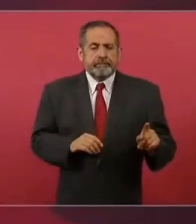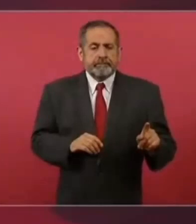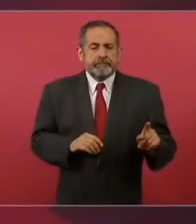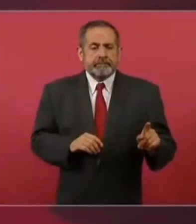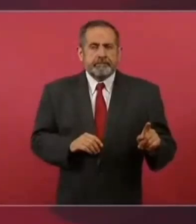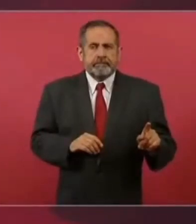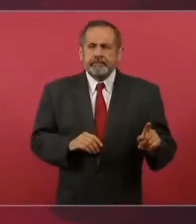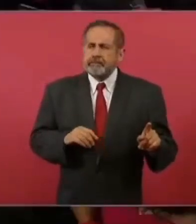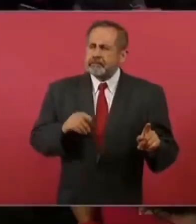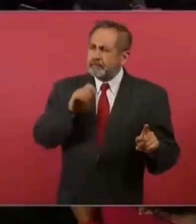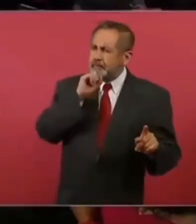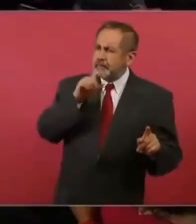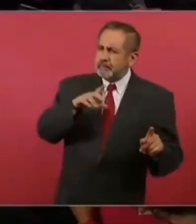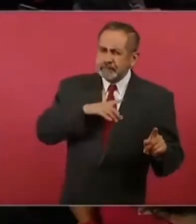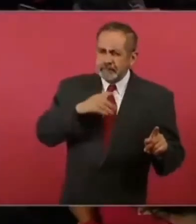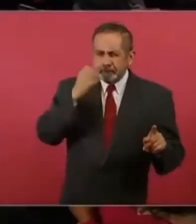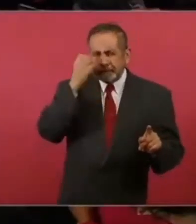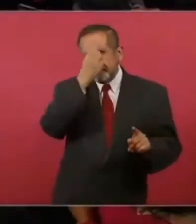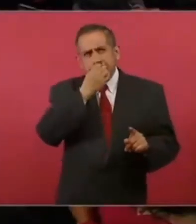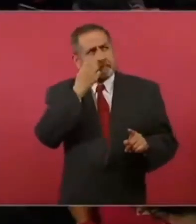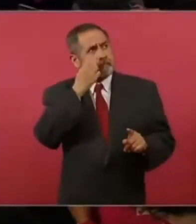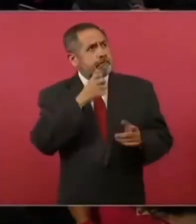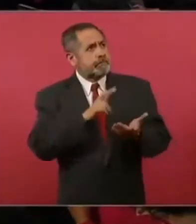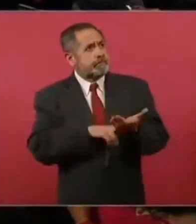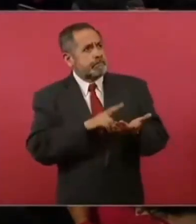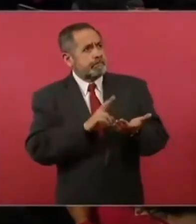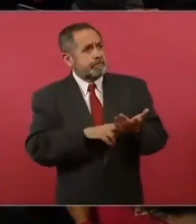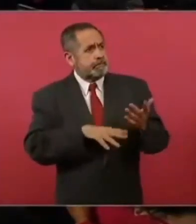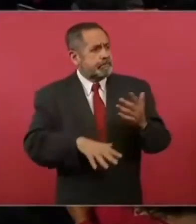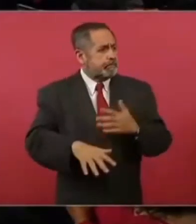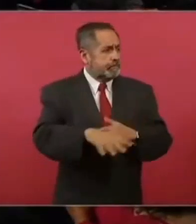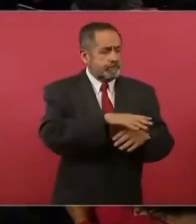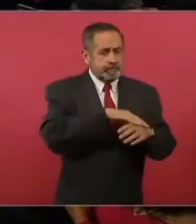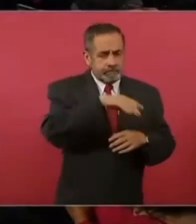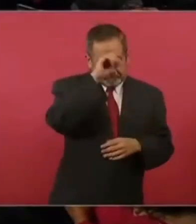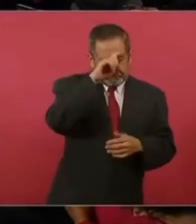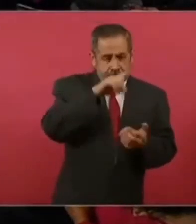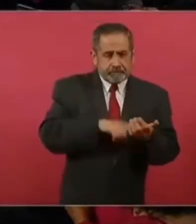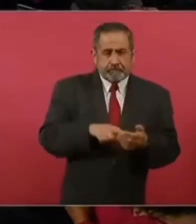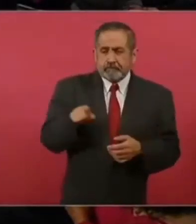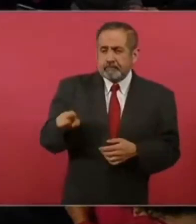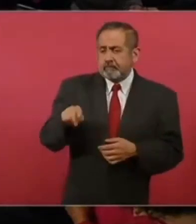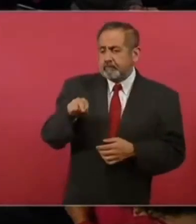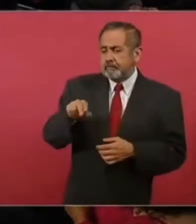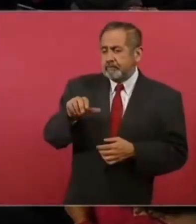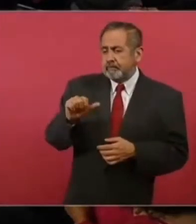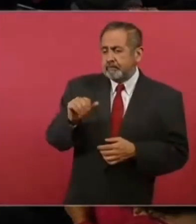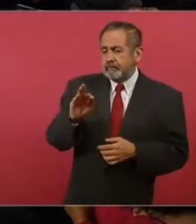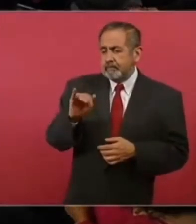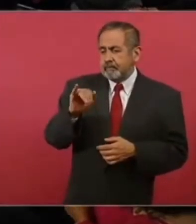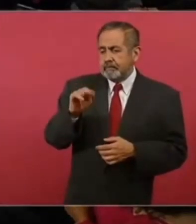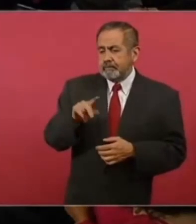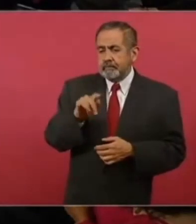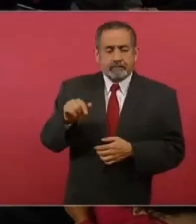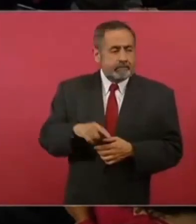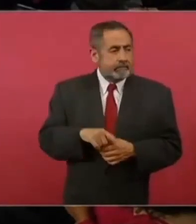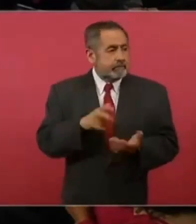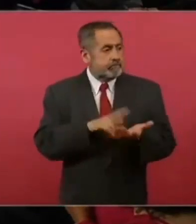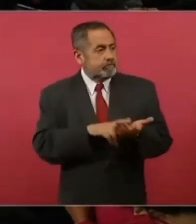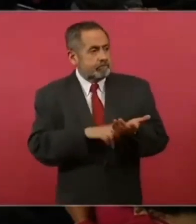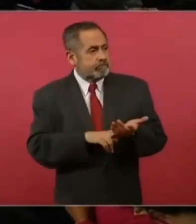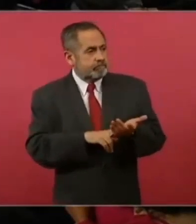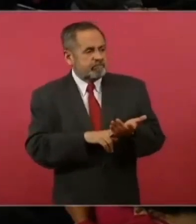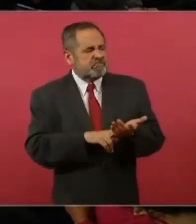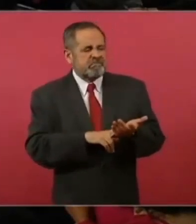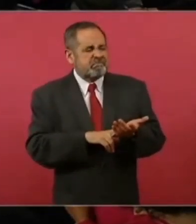Había incluso un avalúo de Nacional Financiera y se vendió por abajo